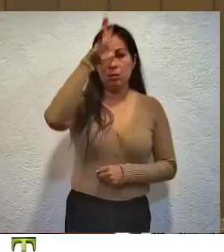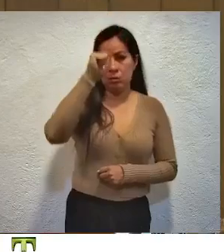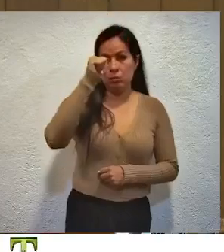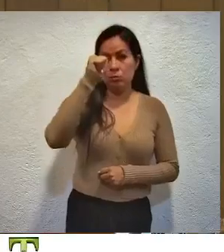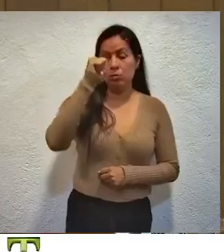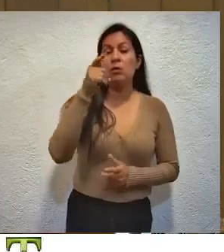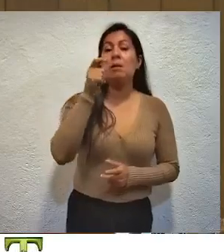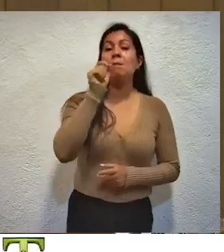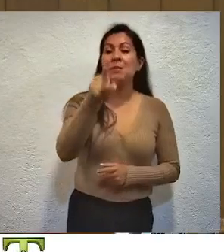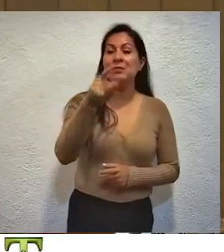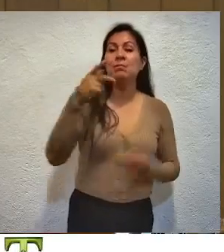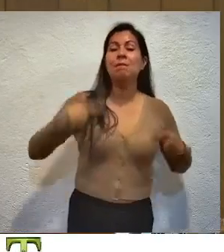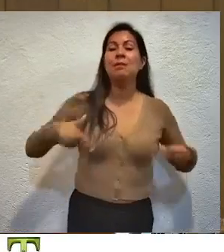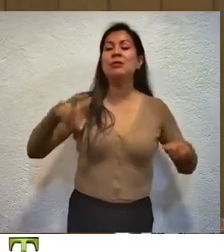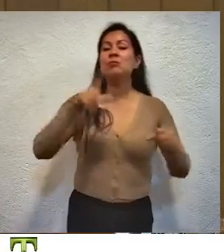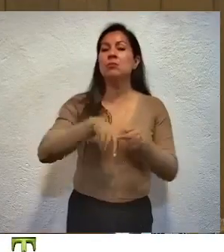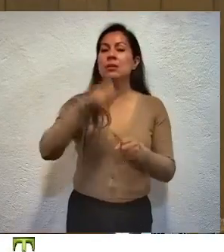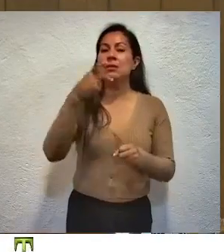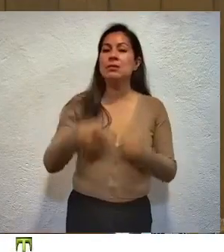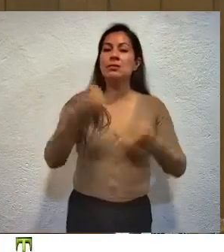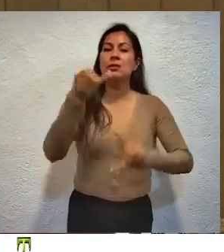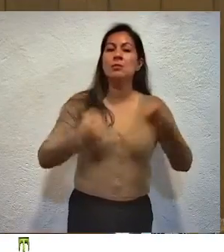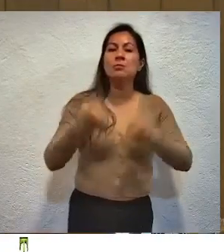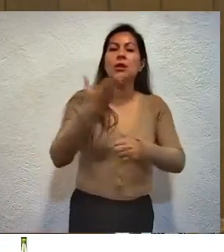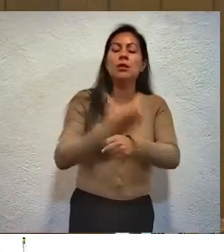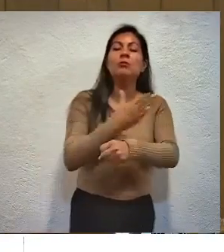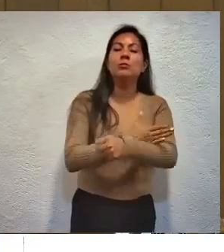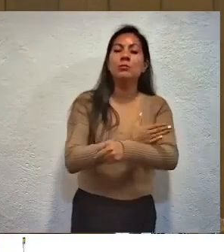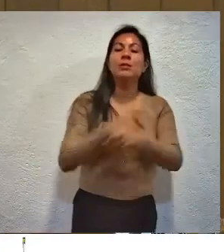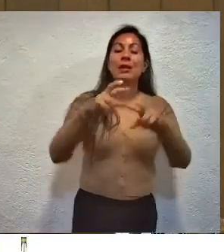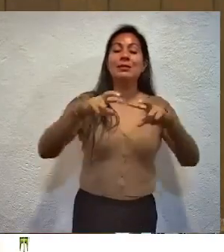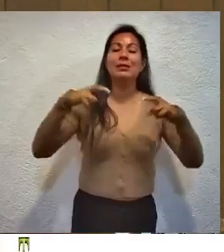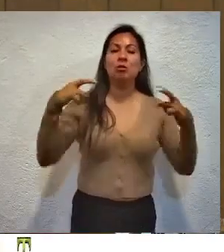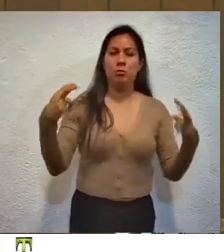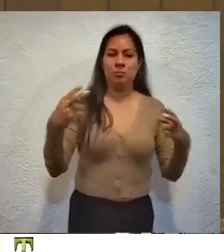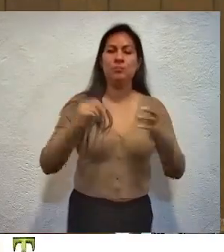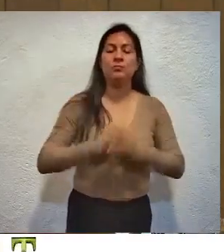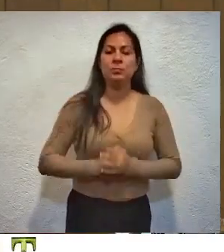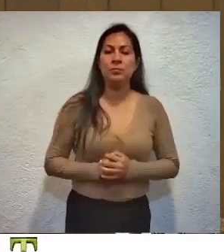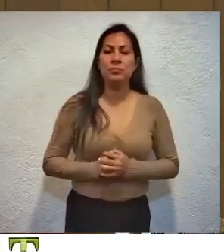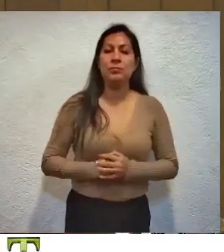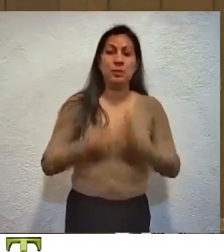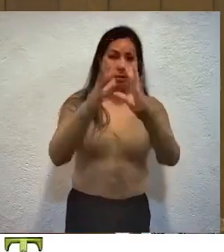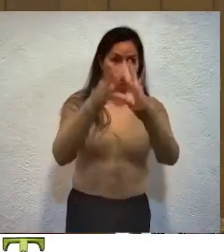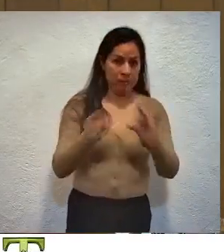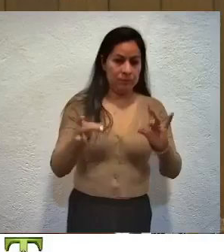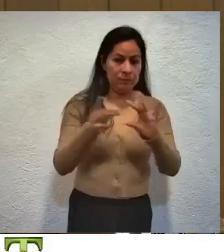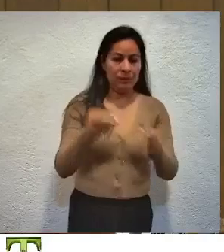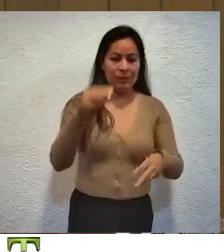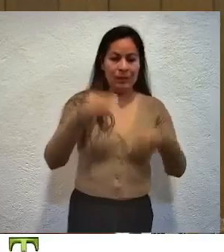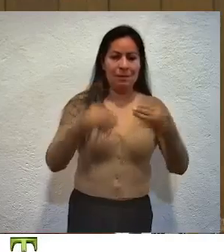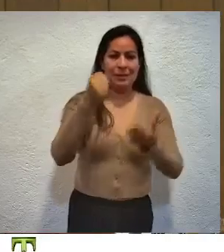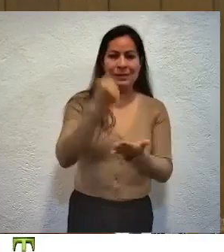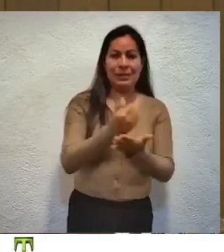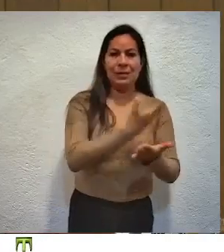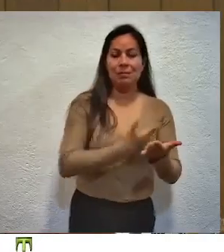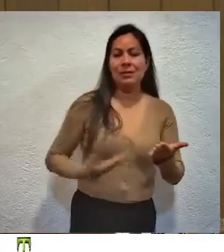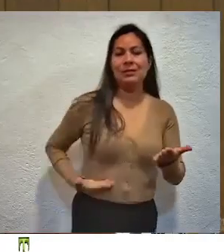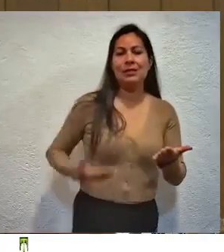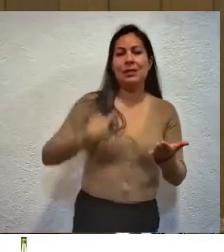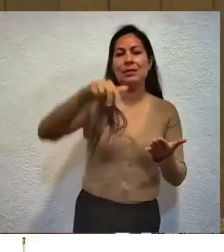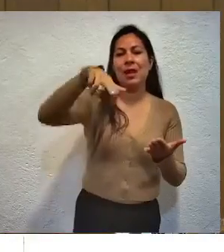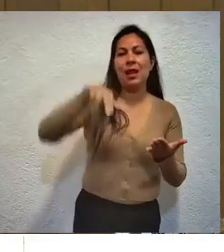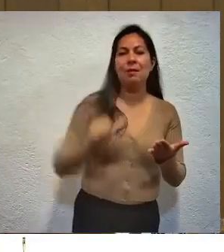acuerdos y al personal de este tribunal que nos acompaña en esta sesión. Cabe señalar que la magistrada presidenta Almadelia